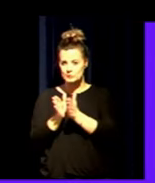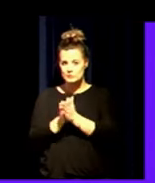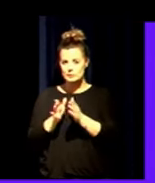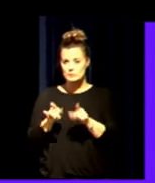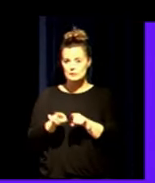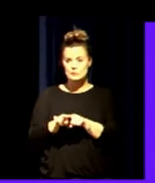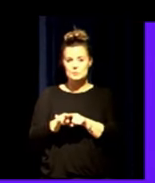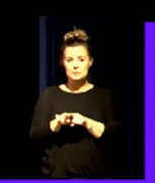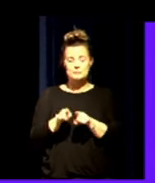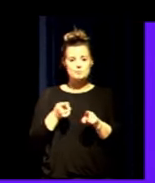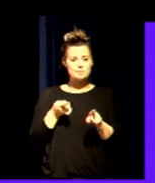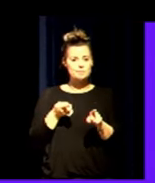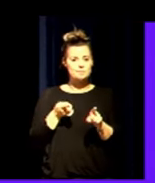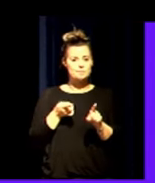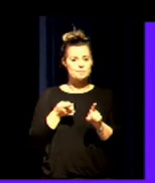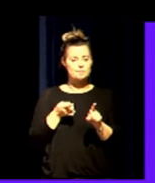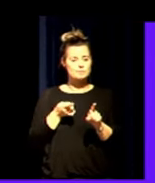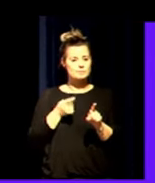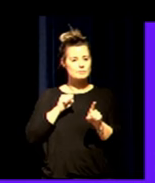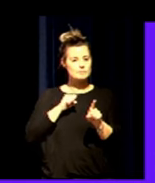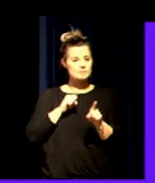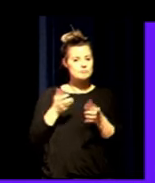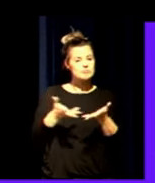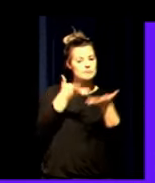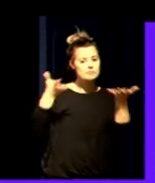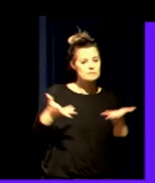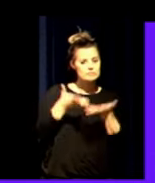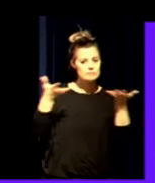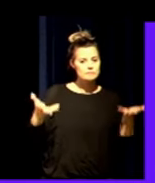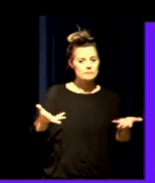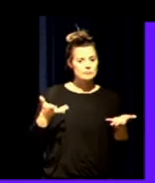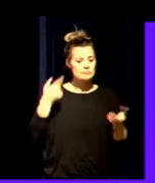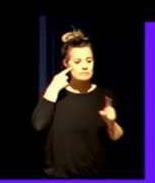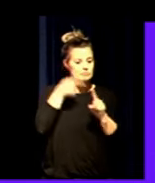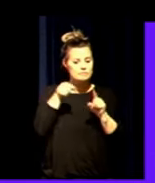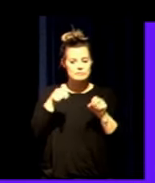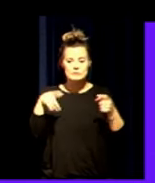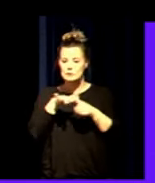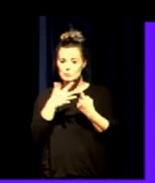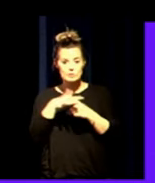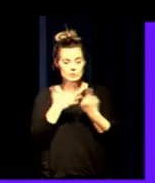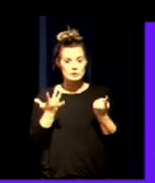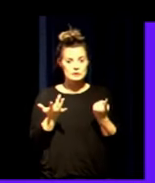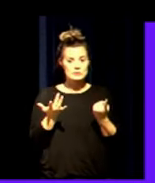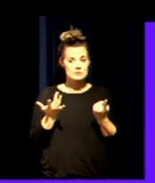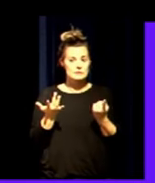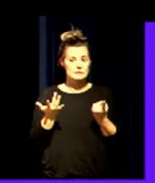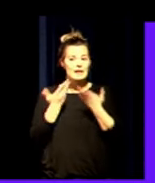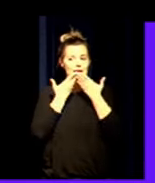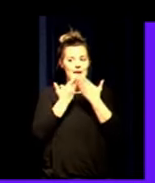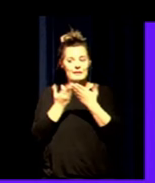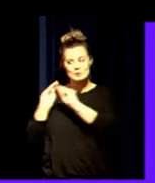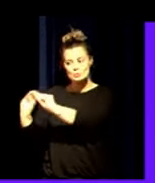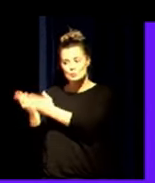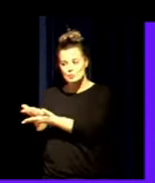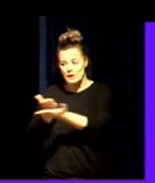estimular este tipo de iniciativas, este tipo de situaciones, contando con ellos, haciendo que sean